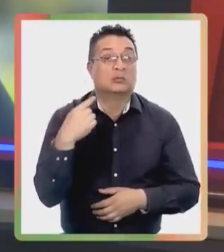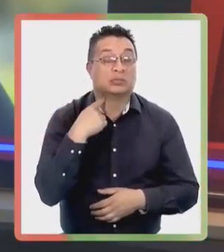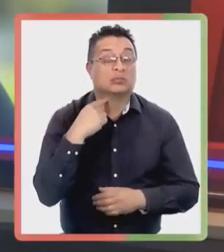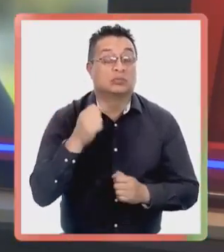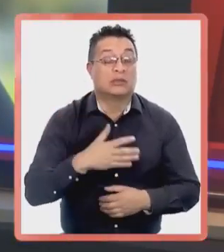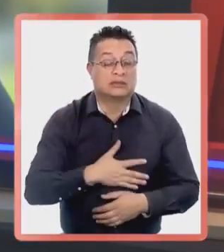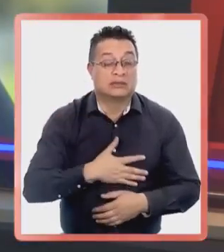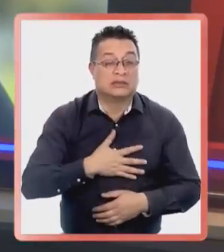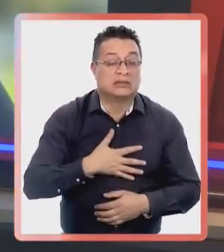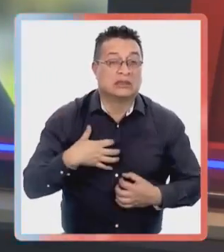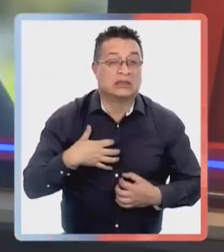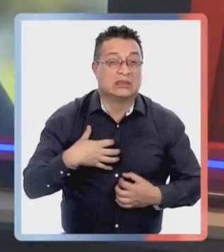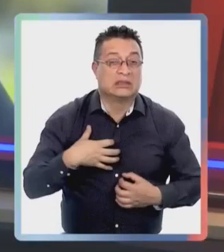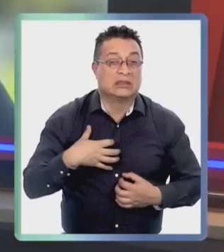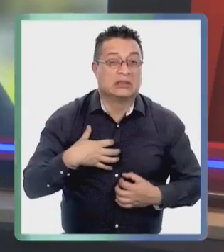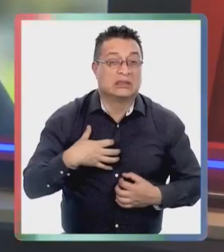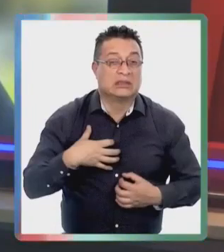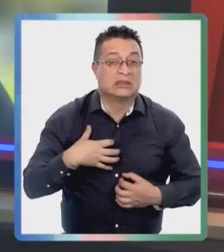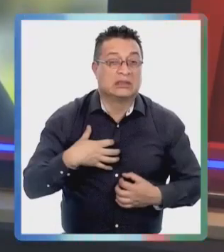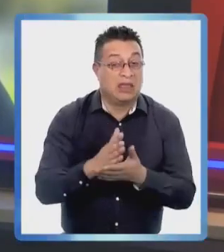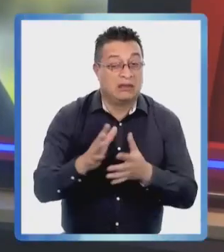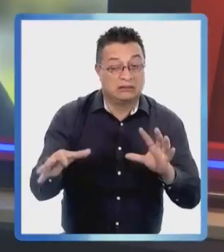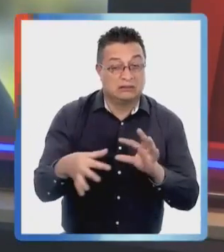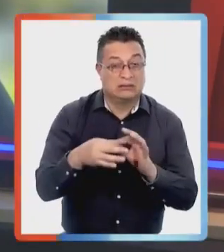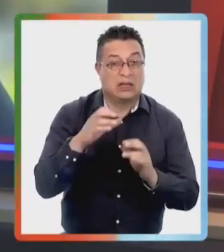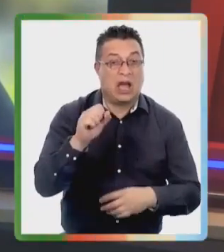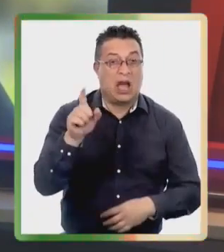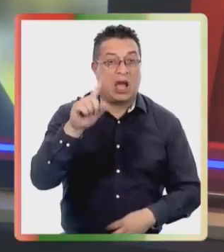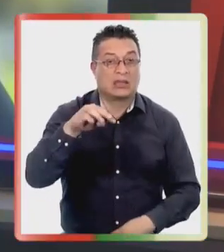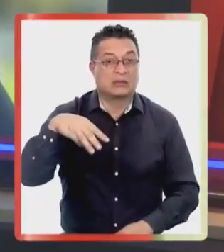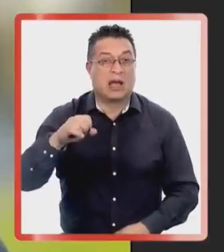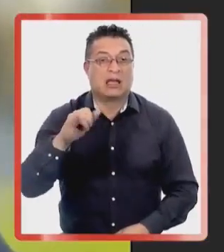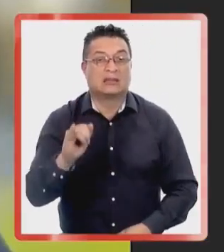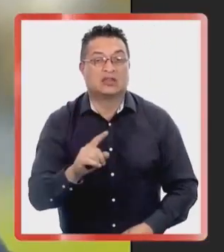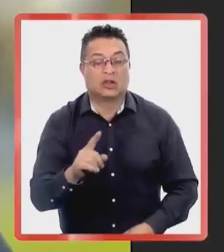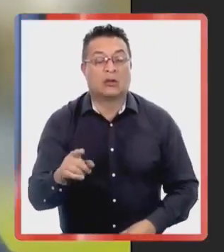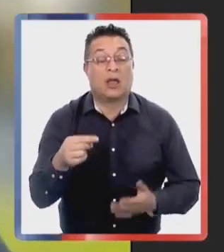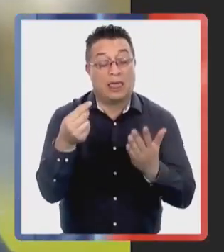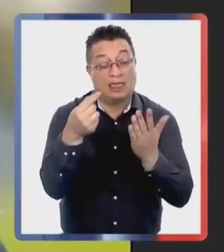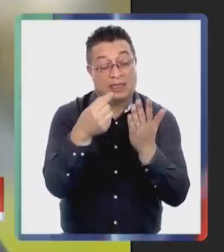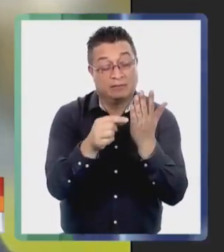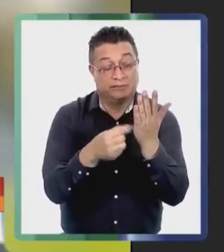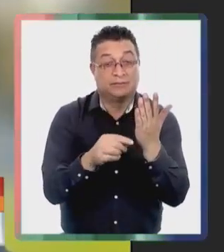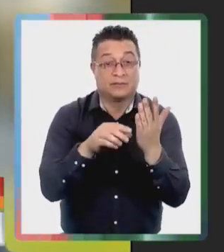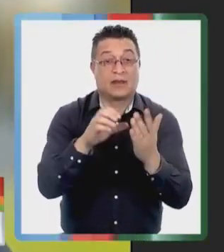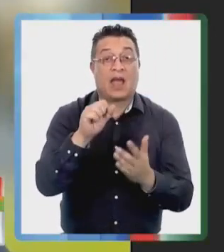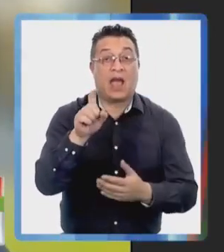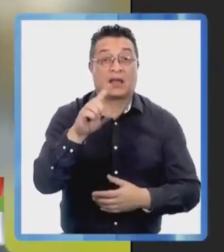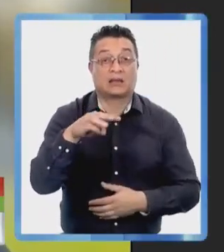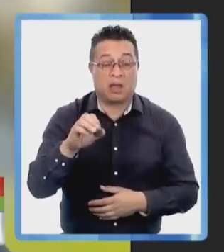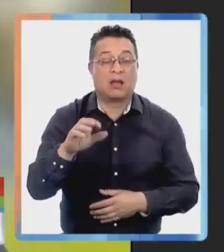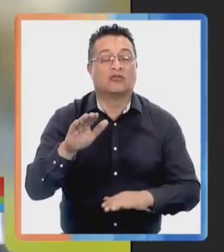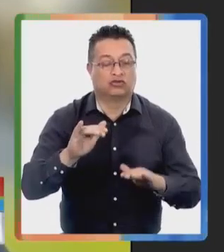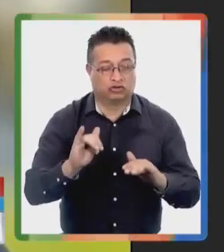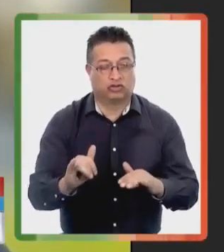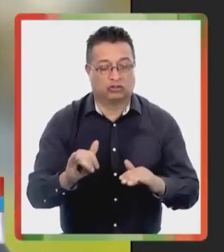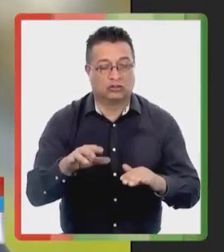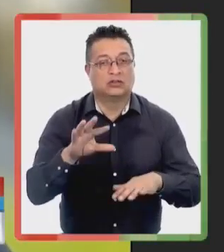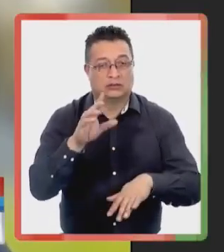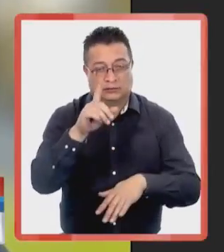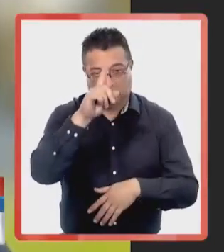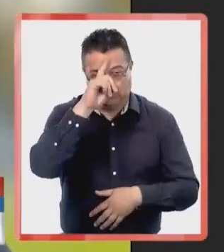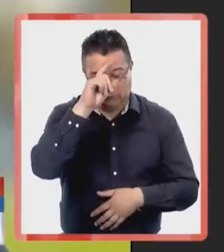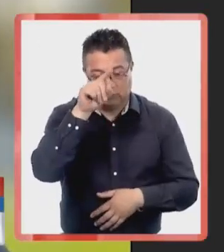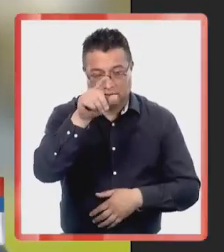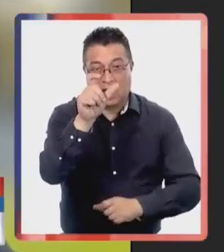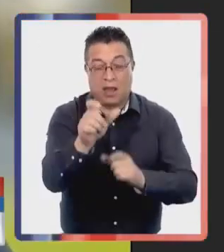sentido cierta incomodidad? ¿Corresponderá o no con el asma? ¿Cómo se puede diagnosticar? A ver, el diagnóstico del asma es más bien clínico. Son pacientes